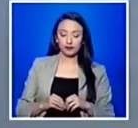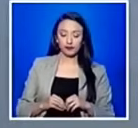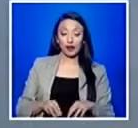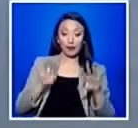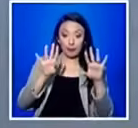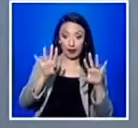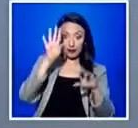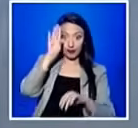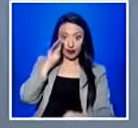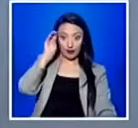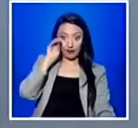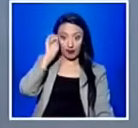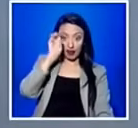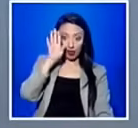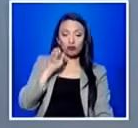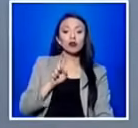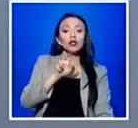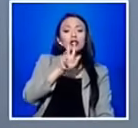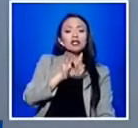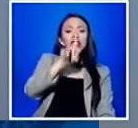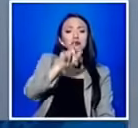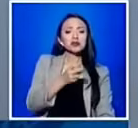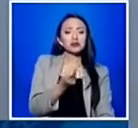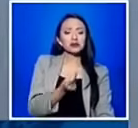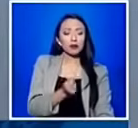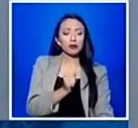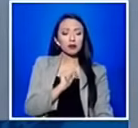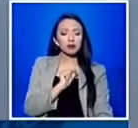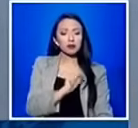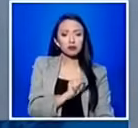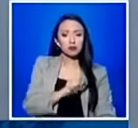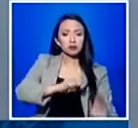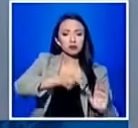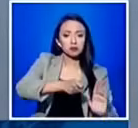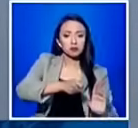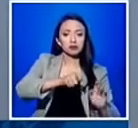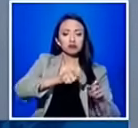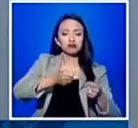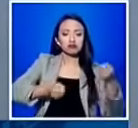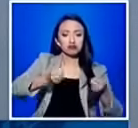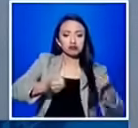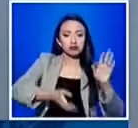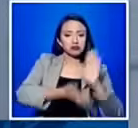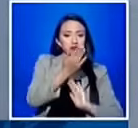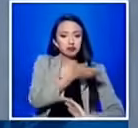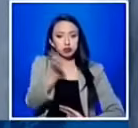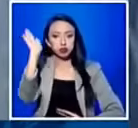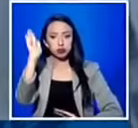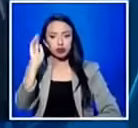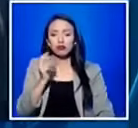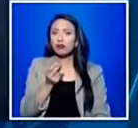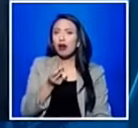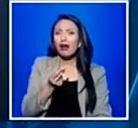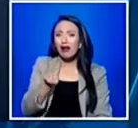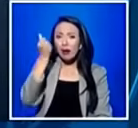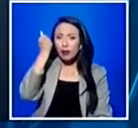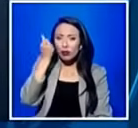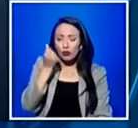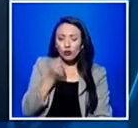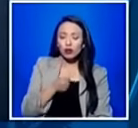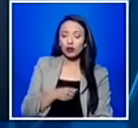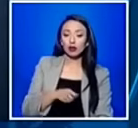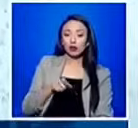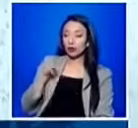Este video muestra cómo 3 sujetos en cuestión de segundos abren la puerta de una camioneta doble cabina que se encontraba